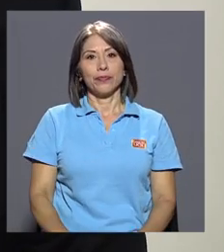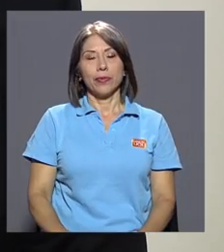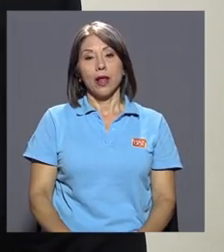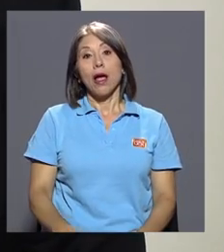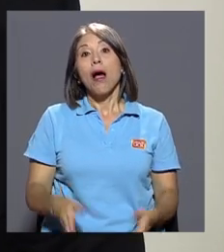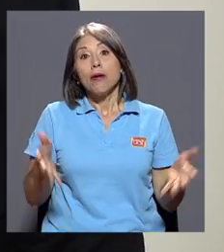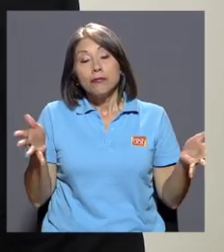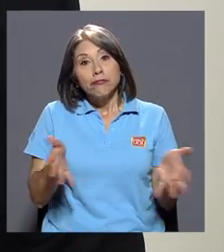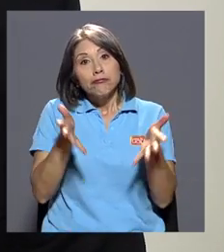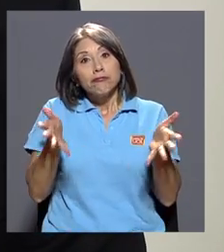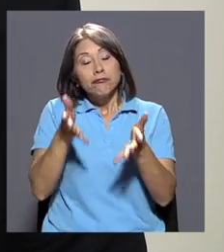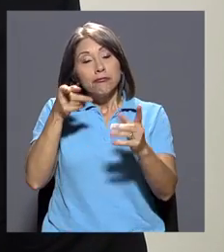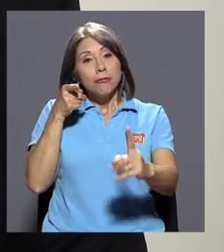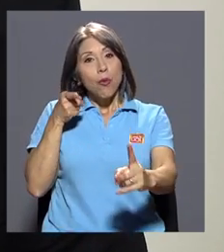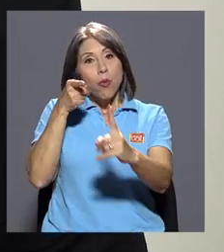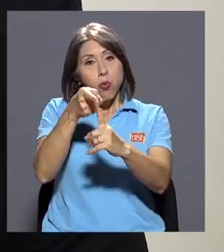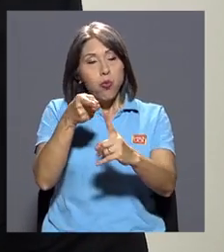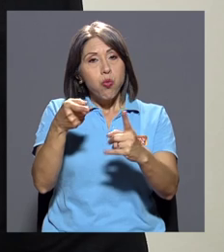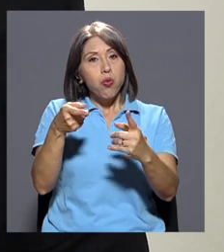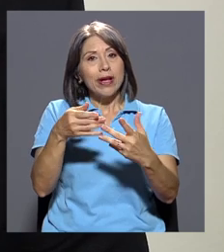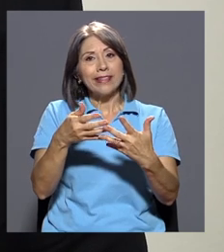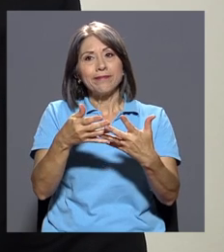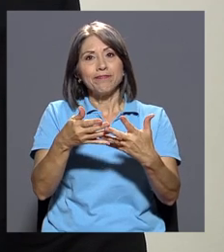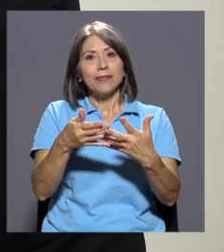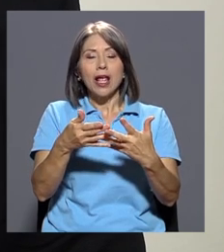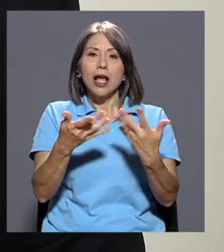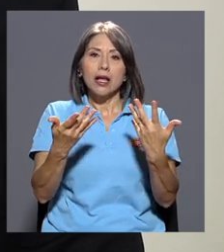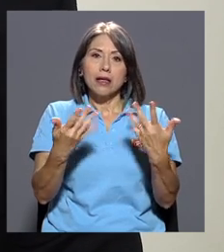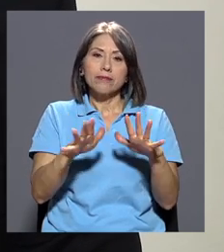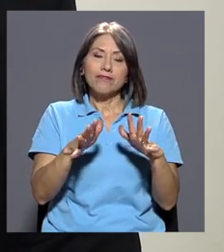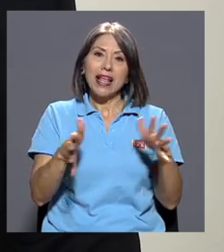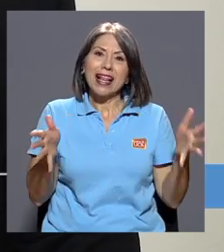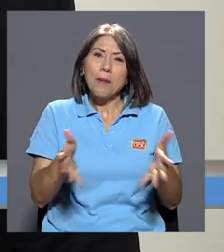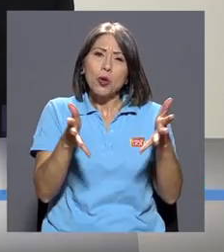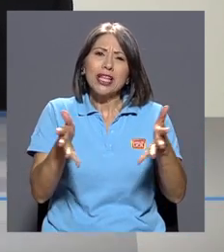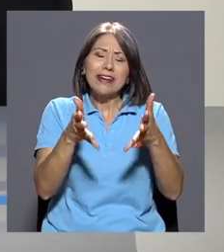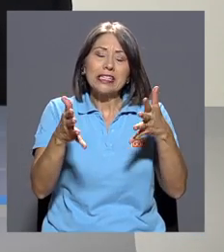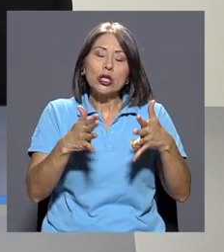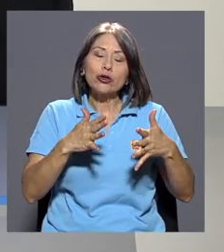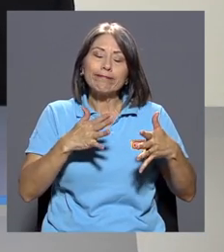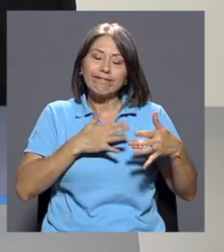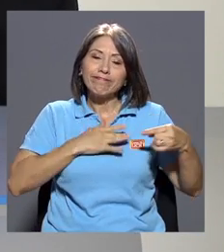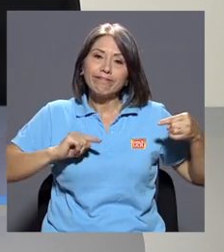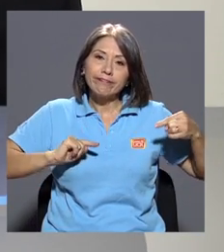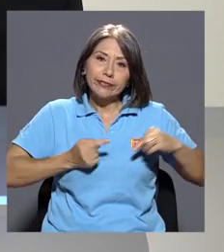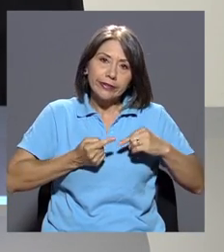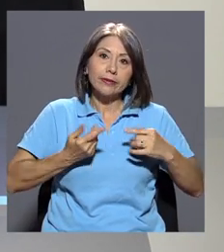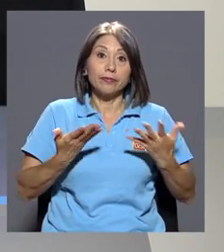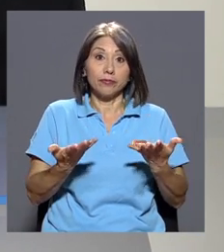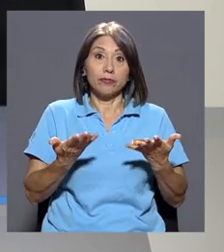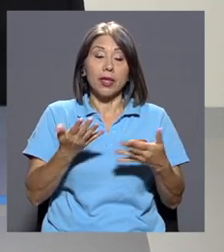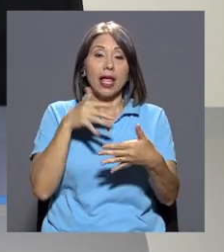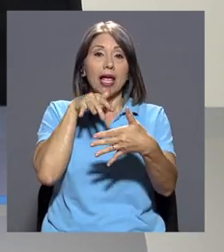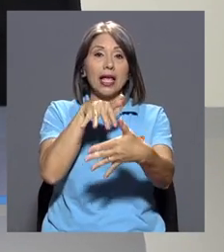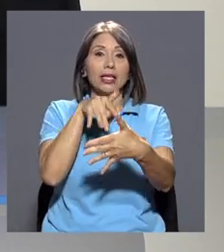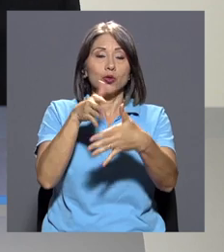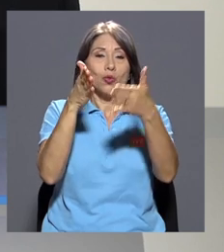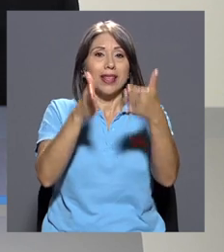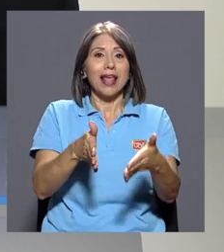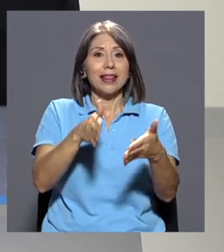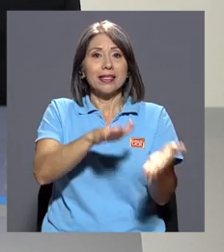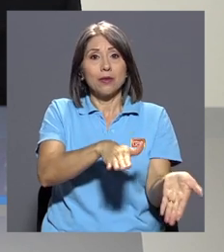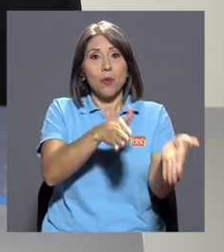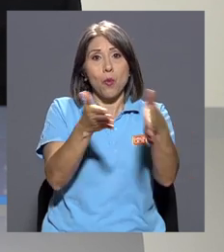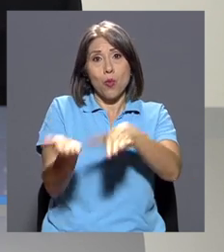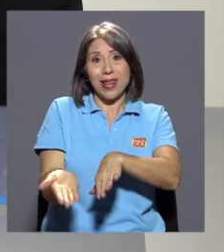realmente es bastante lamentable. Y es el caso de la muerte de las y los estudiantes en la